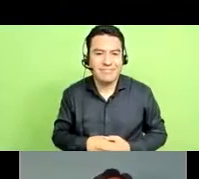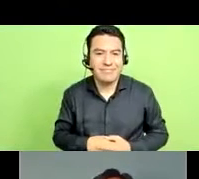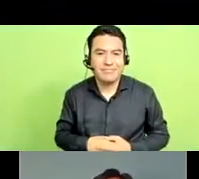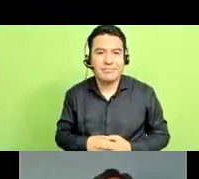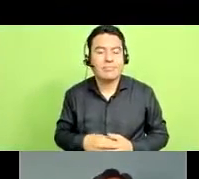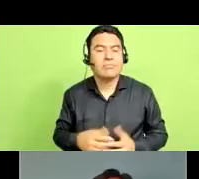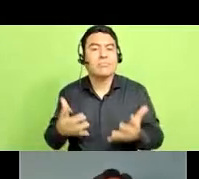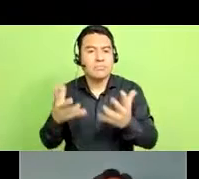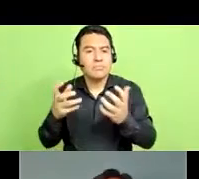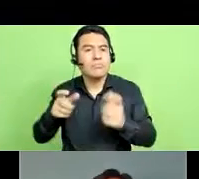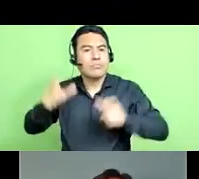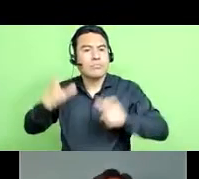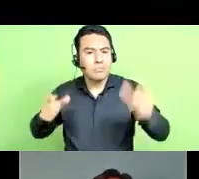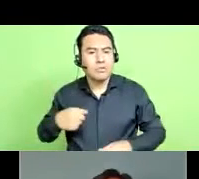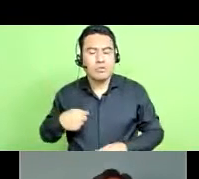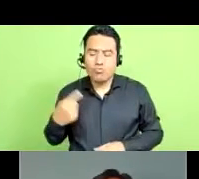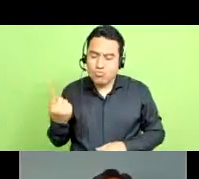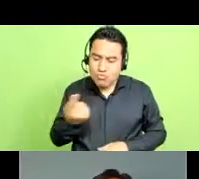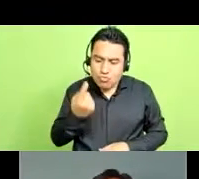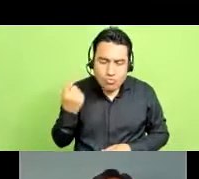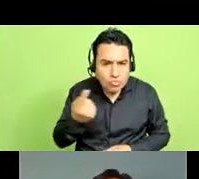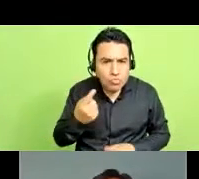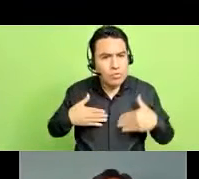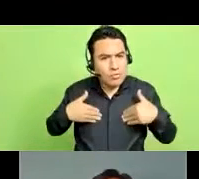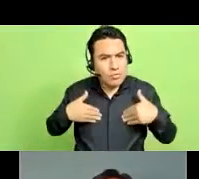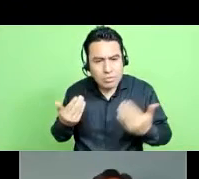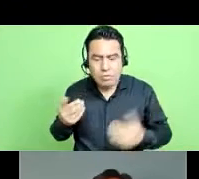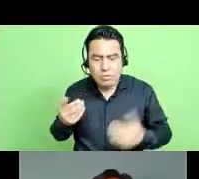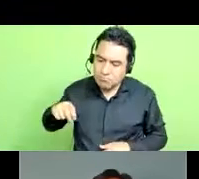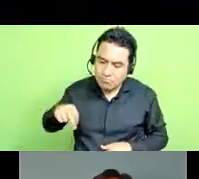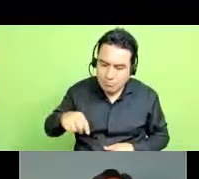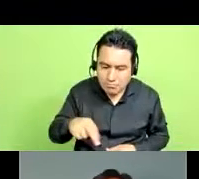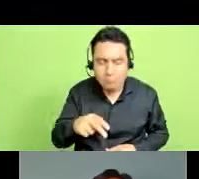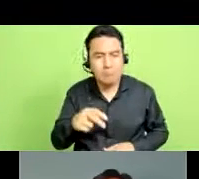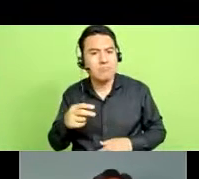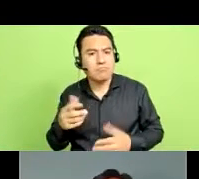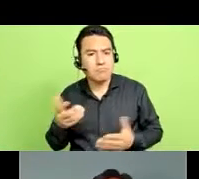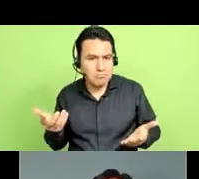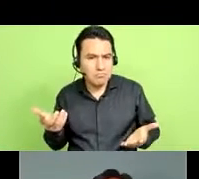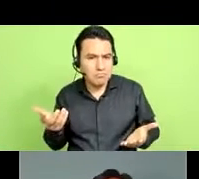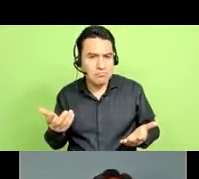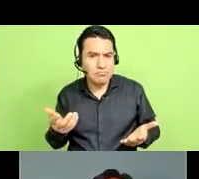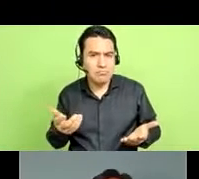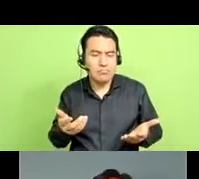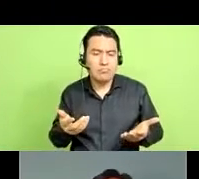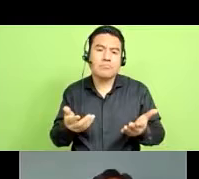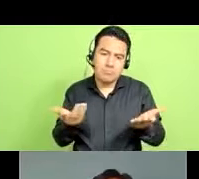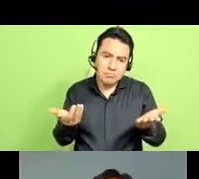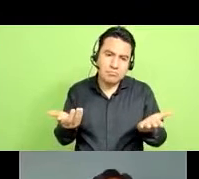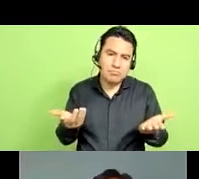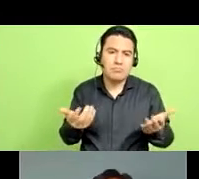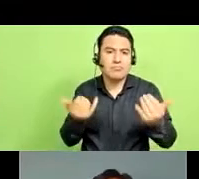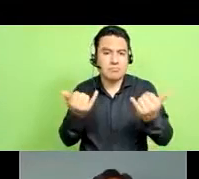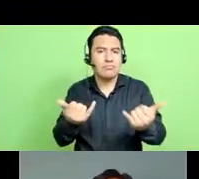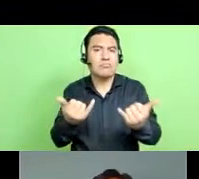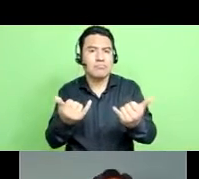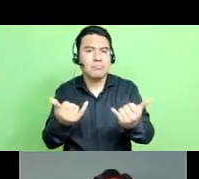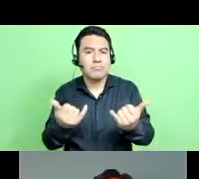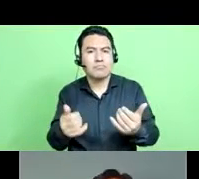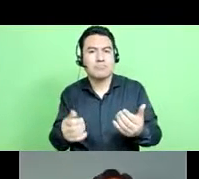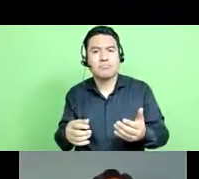libertad y autonomía y la seguridad con todas las personas en este sentido estamos iniciando este